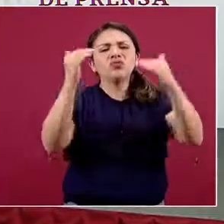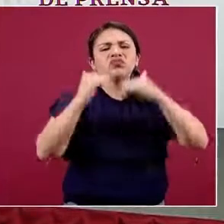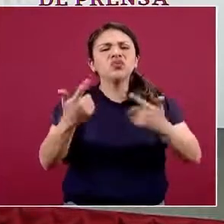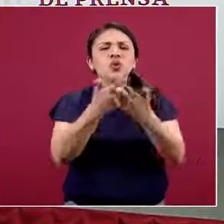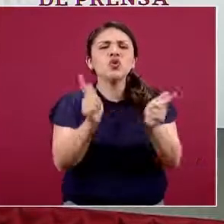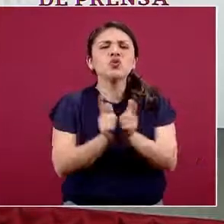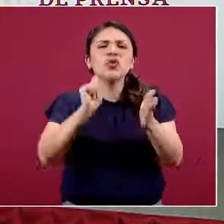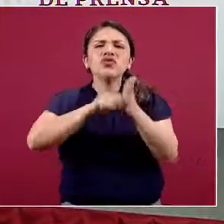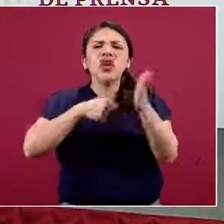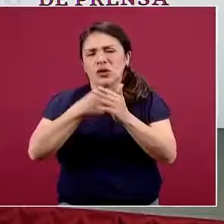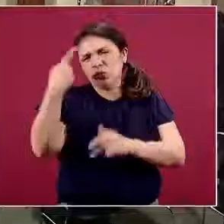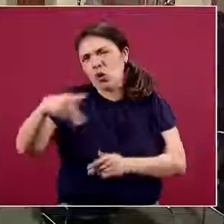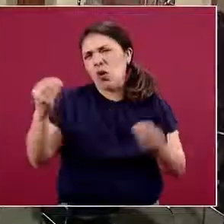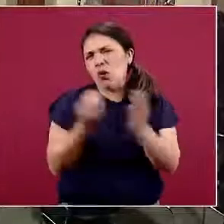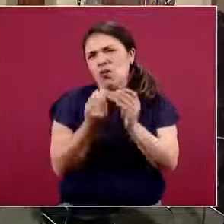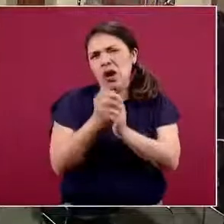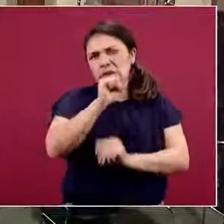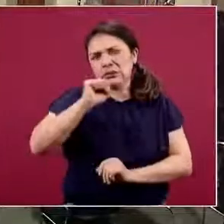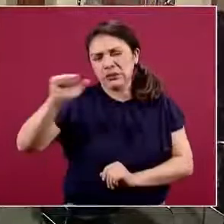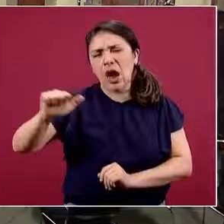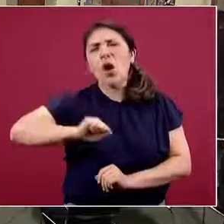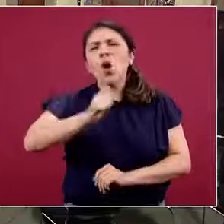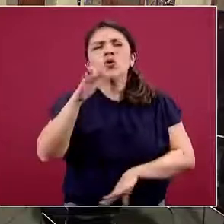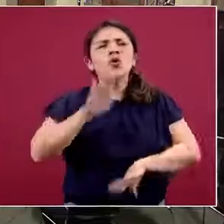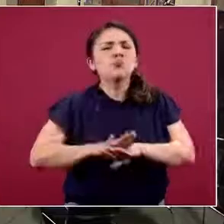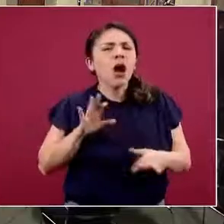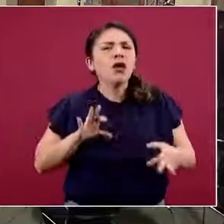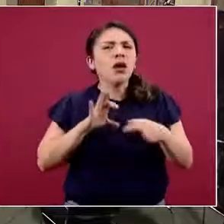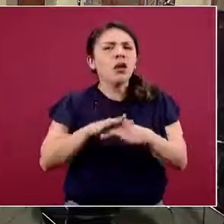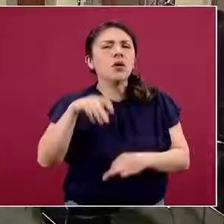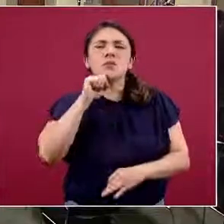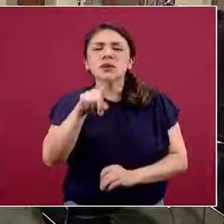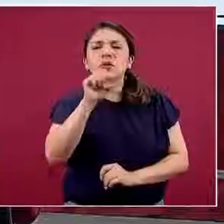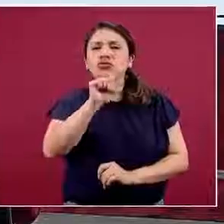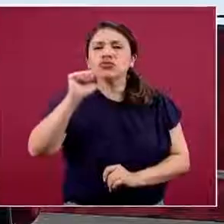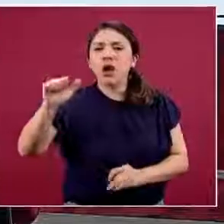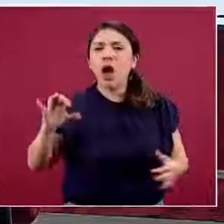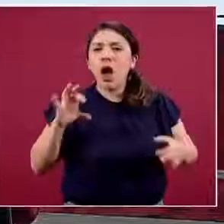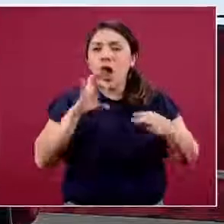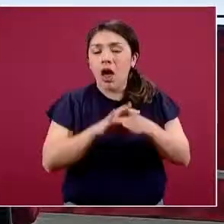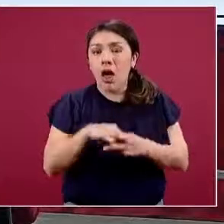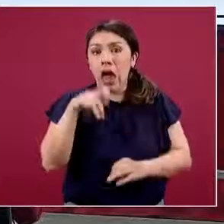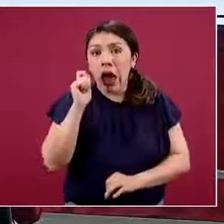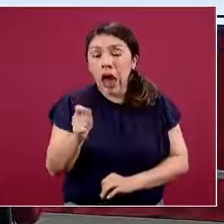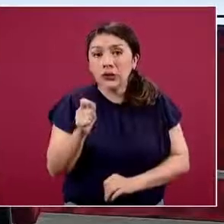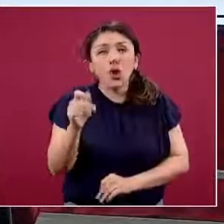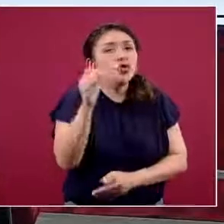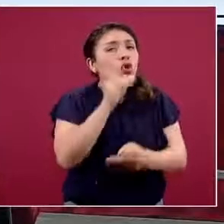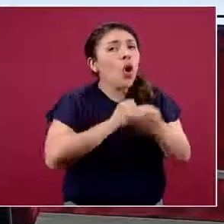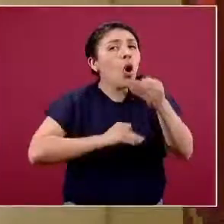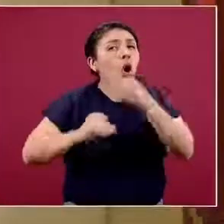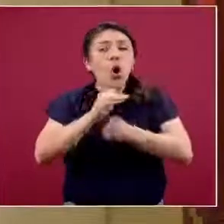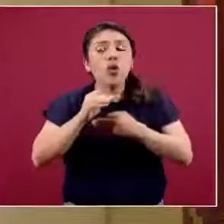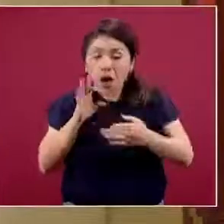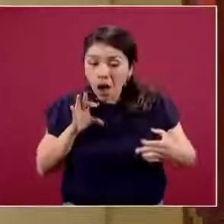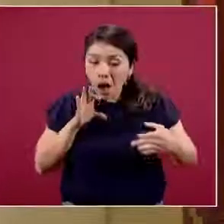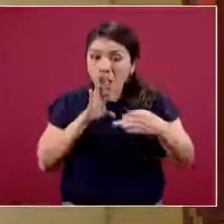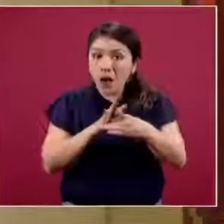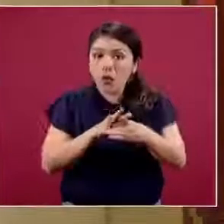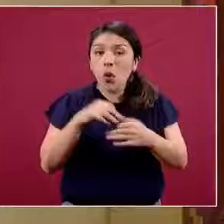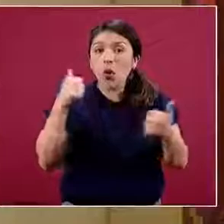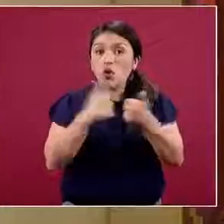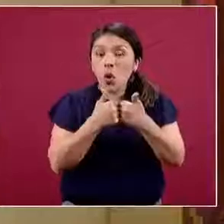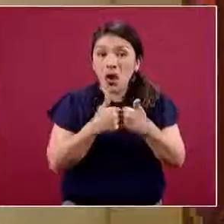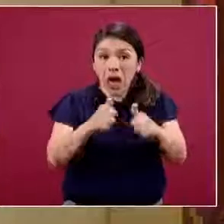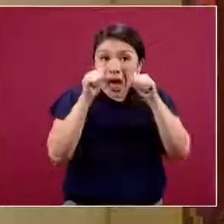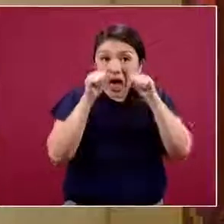de la Secretaría de Salud y otros sectores que se relacionan con la Secretaría de Salud, es decir, todo aquello que tenga que ver con la